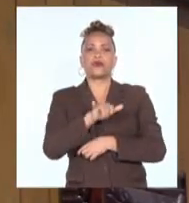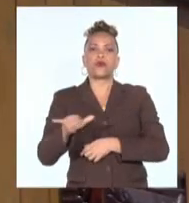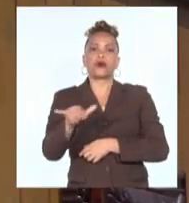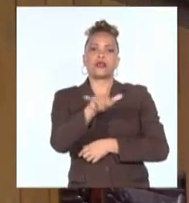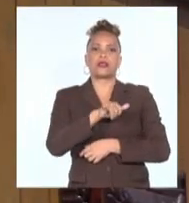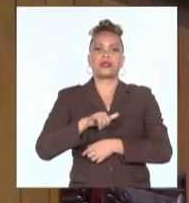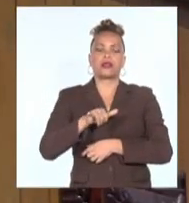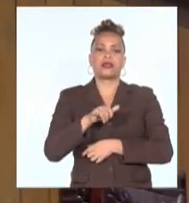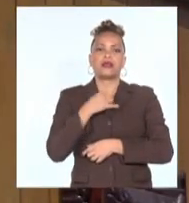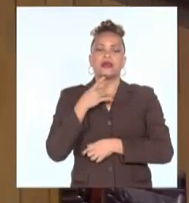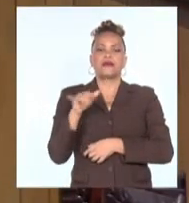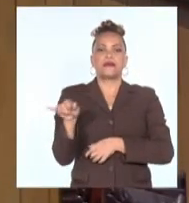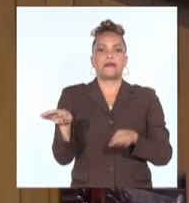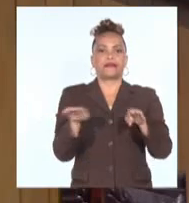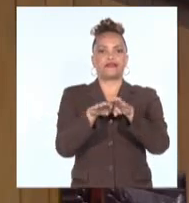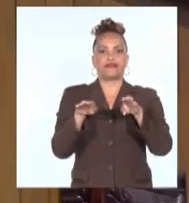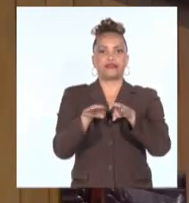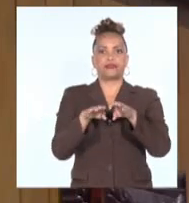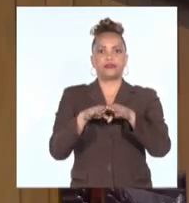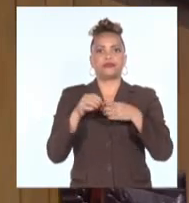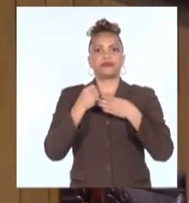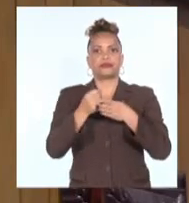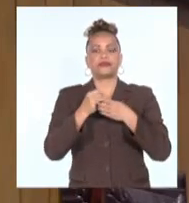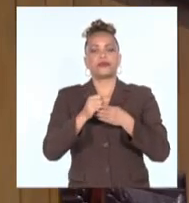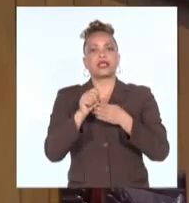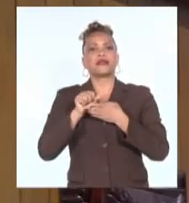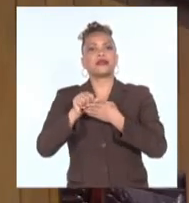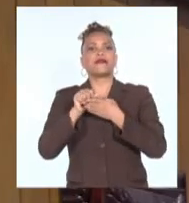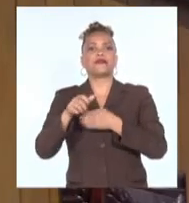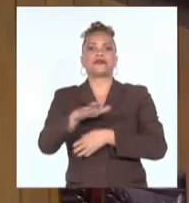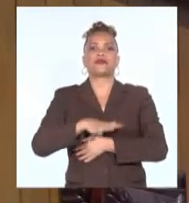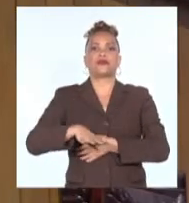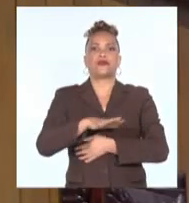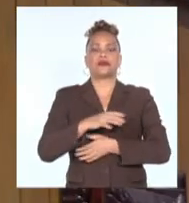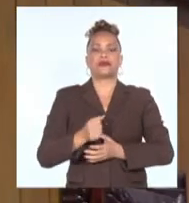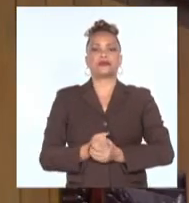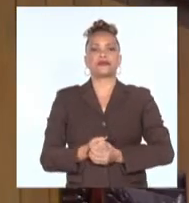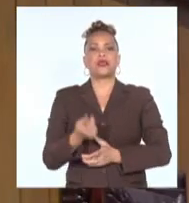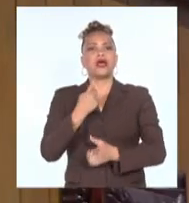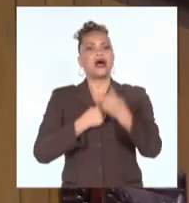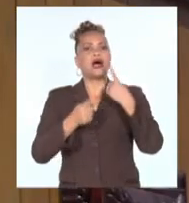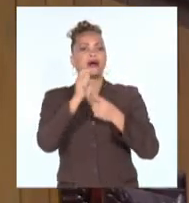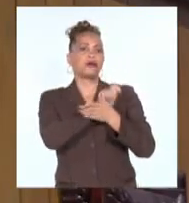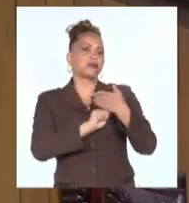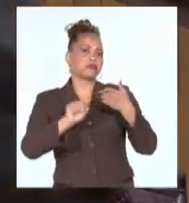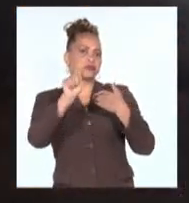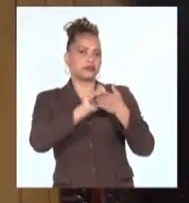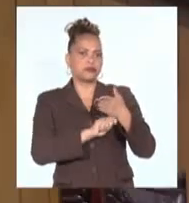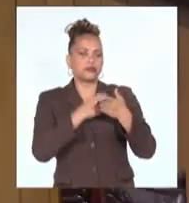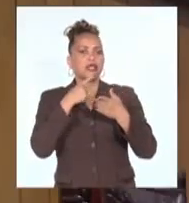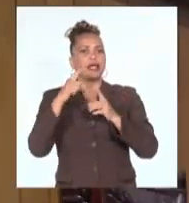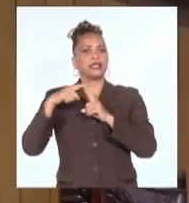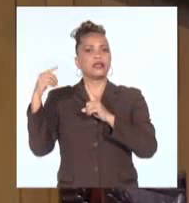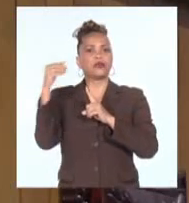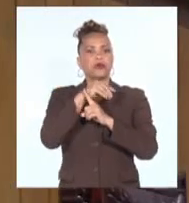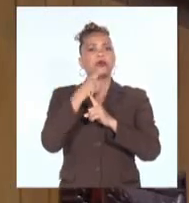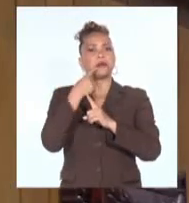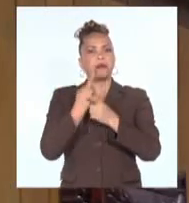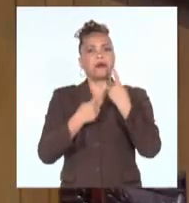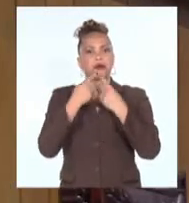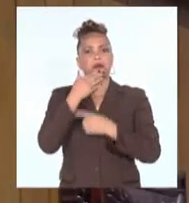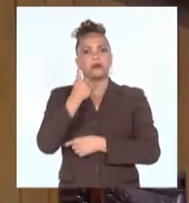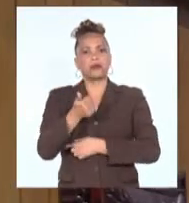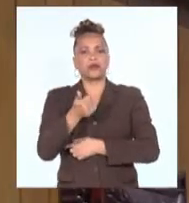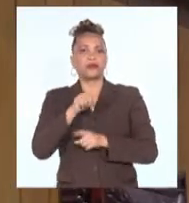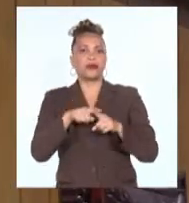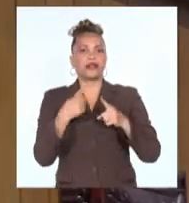garantizar el acceso a servicios básicos de forma virtual. Como herramienta de planificación, la tecnología resulta indispensable